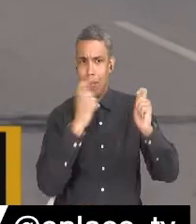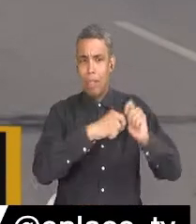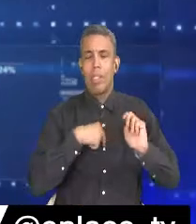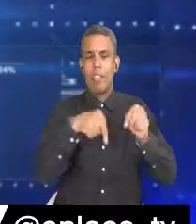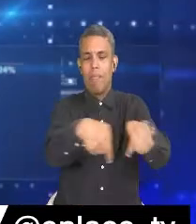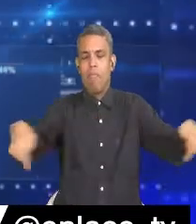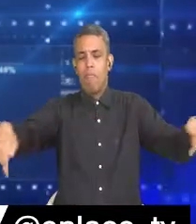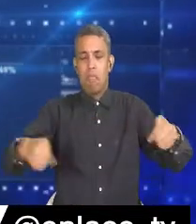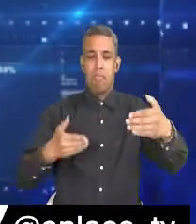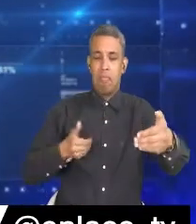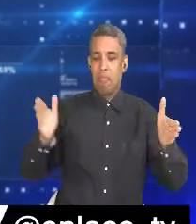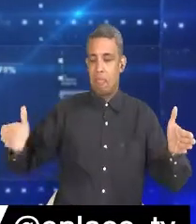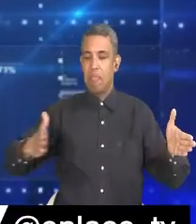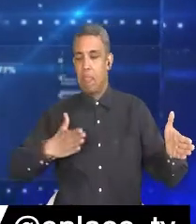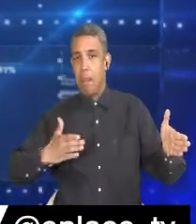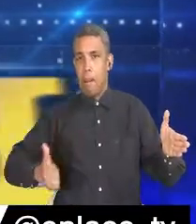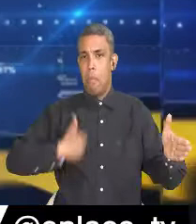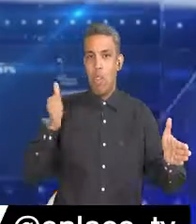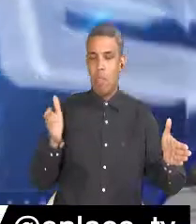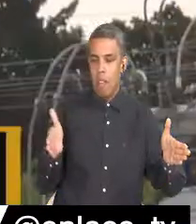sanitario.